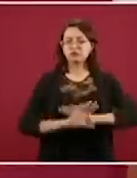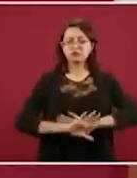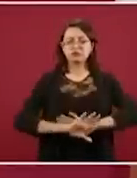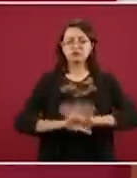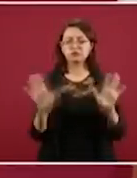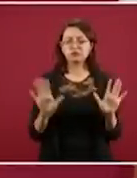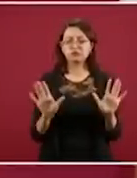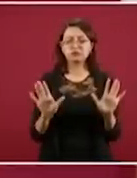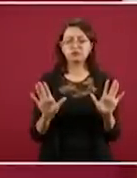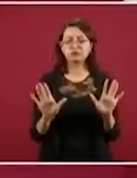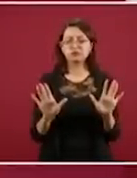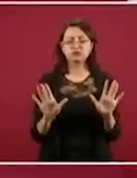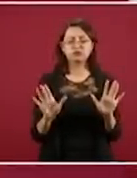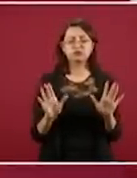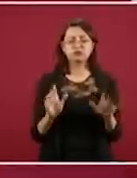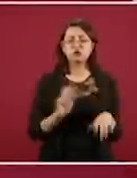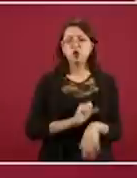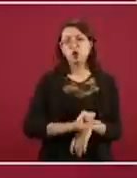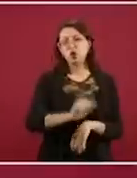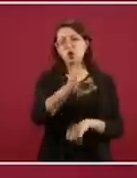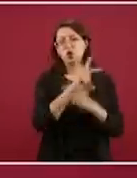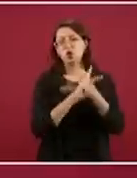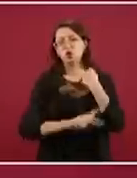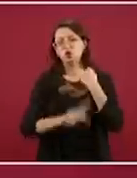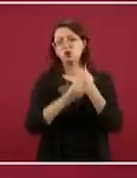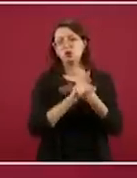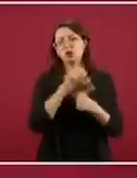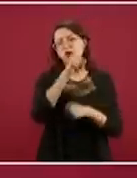que fuerzas extranjeras